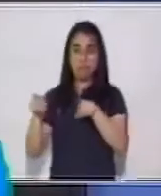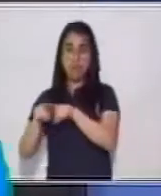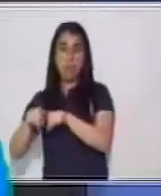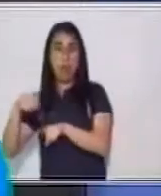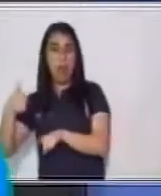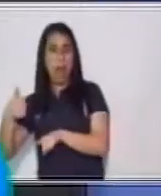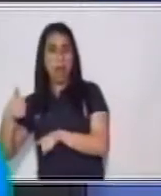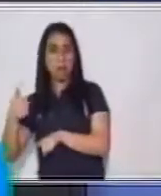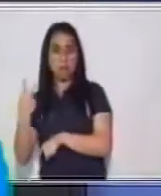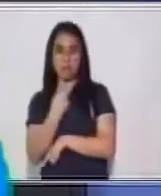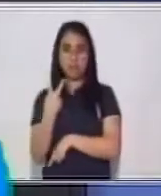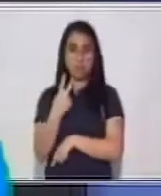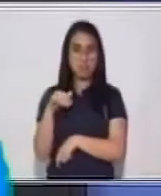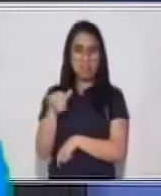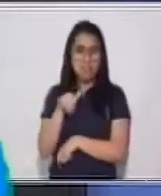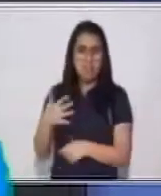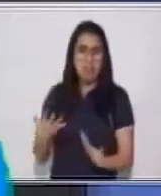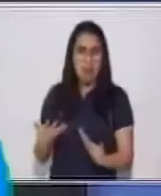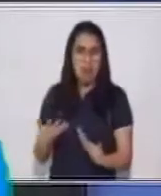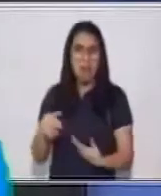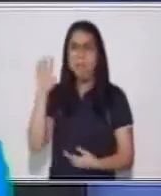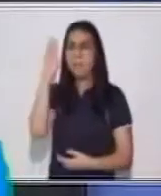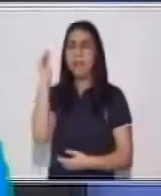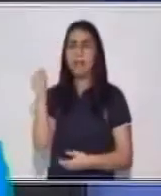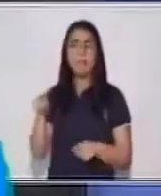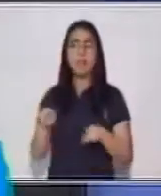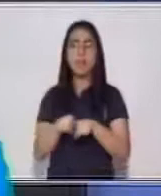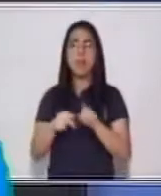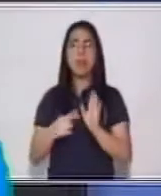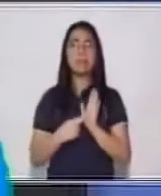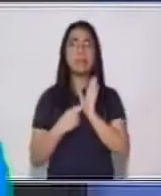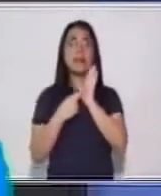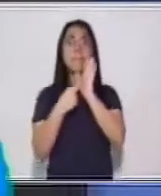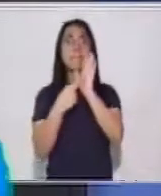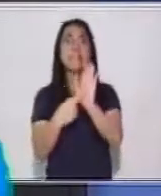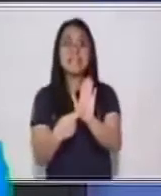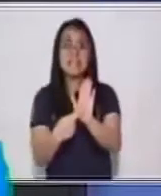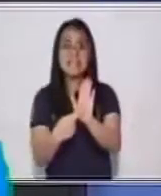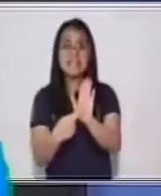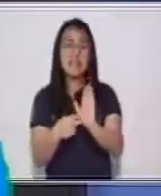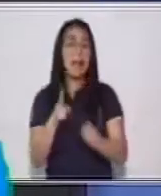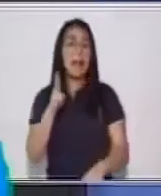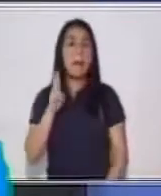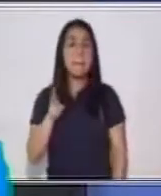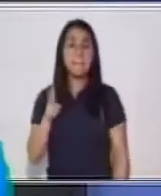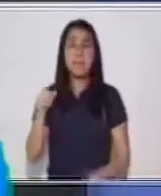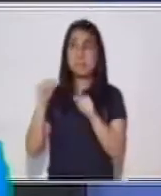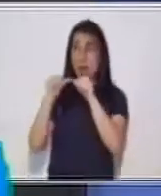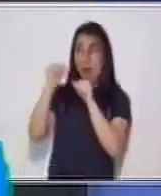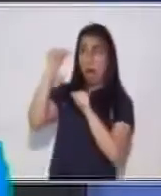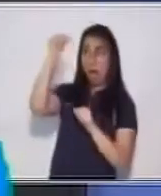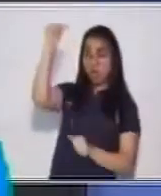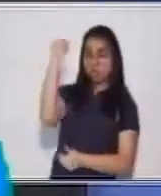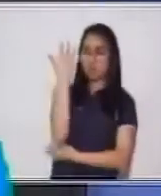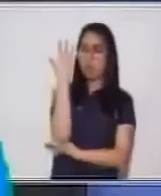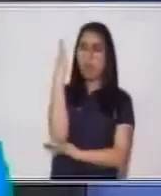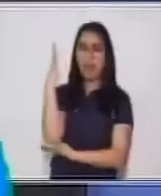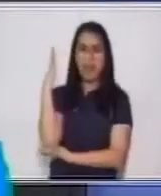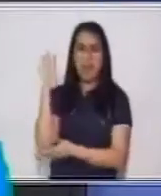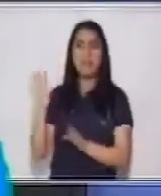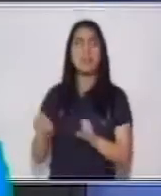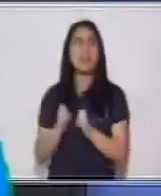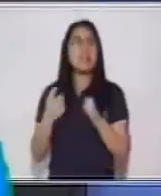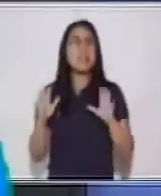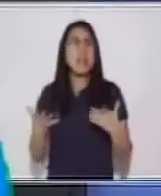porque representa la misma altura de la ceiba. Entonces podemos unir las dos ecuaciones. X por